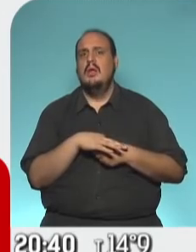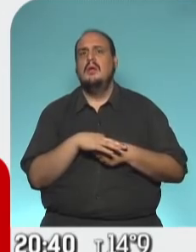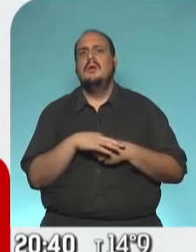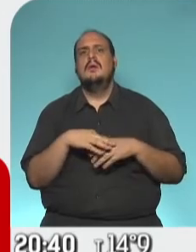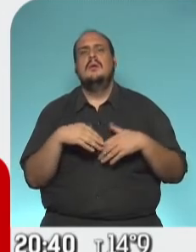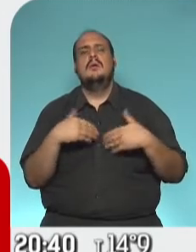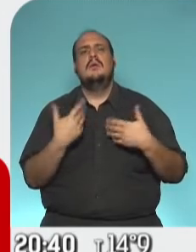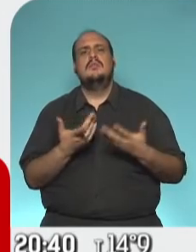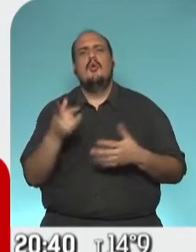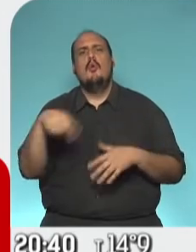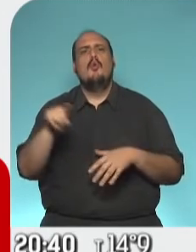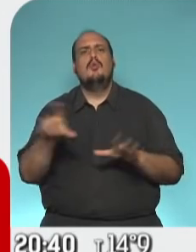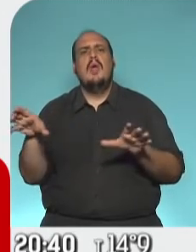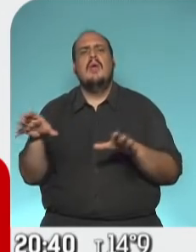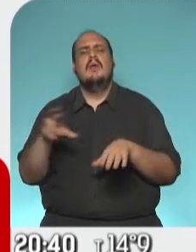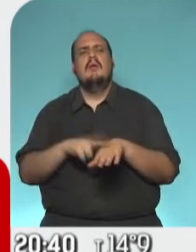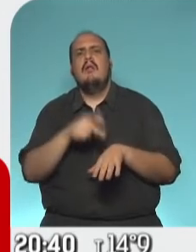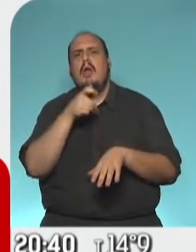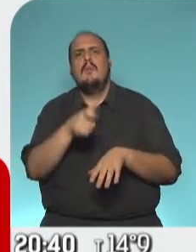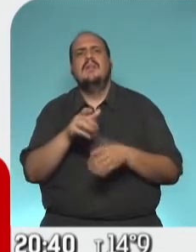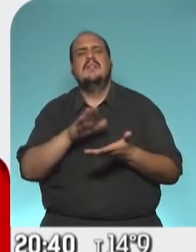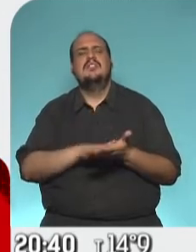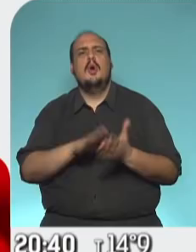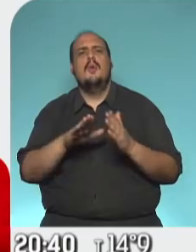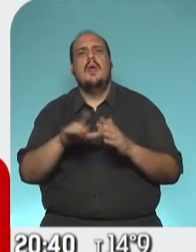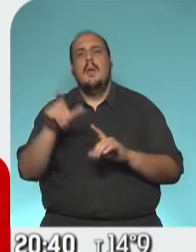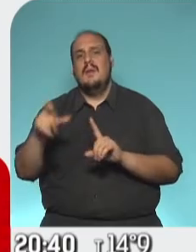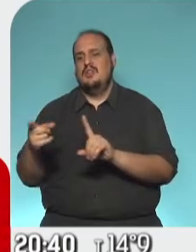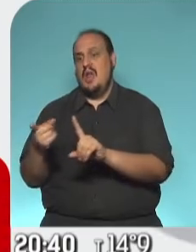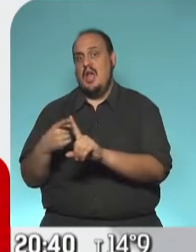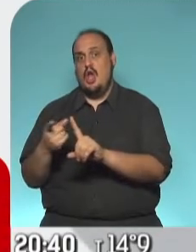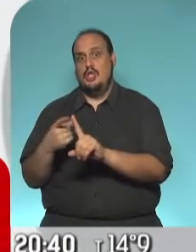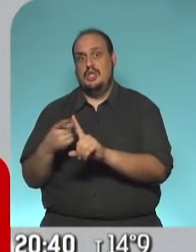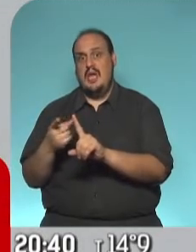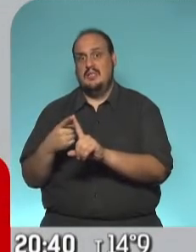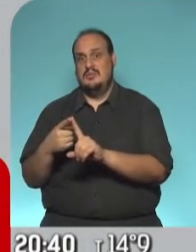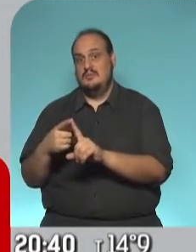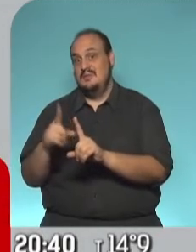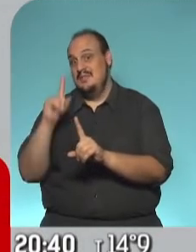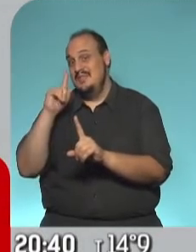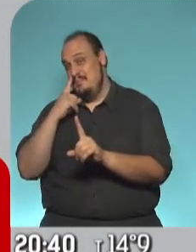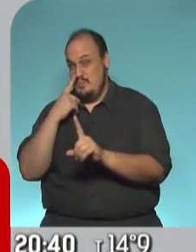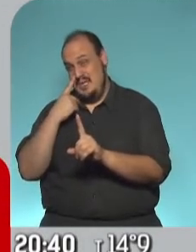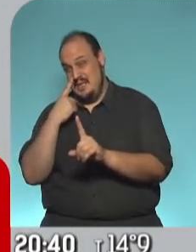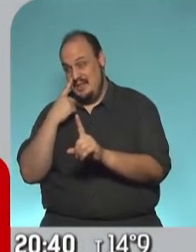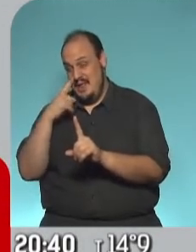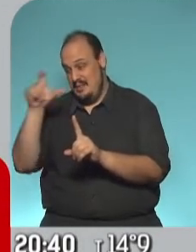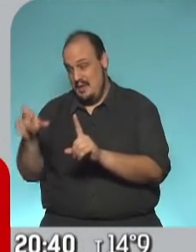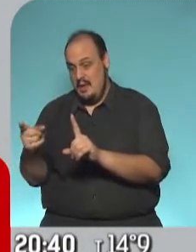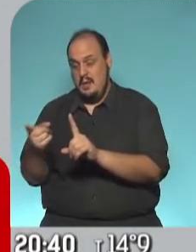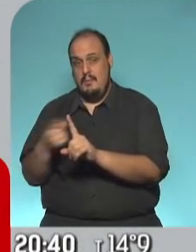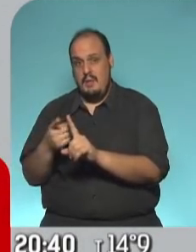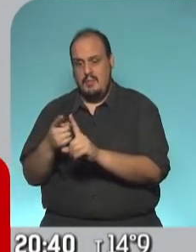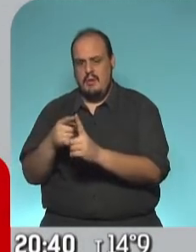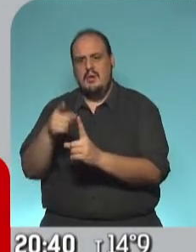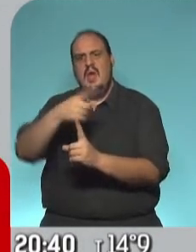que recomiendan ustedes en cuanto a los aislamientos de aquellos contactos estrechos que ha tenido Insaurralde, quien conocemos que ha tenido